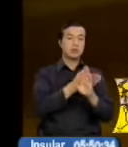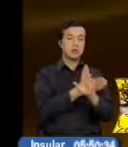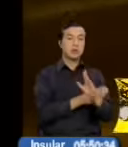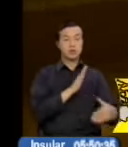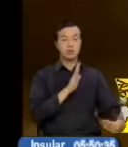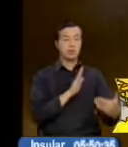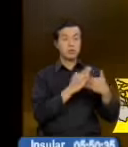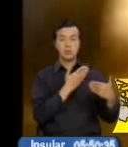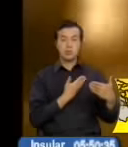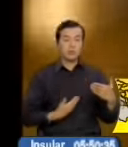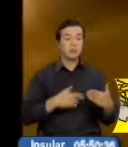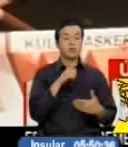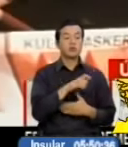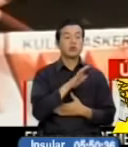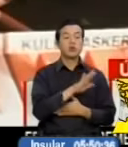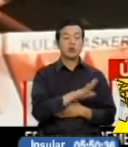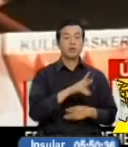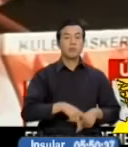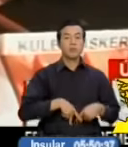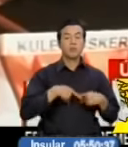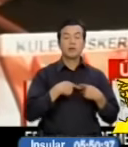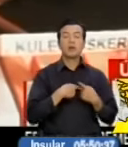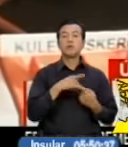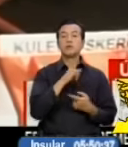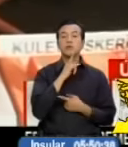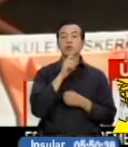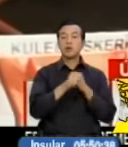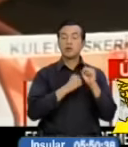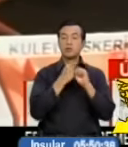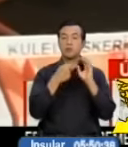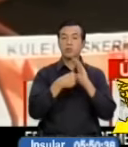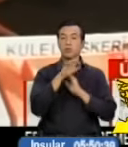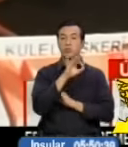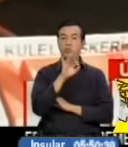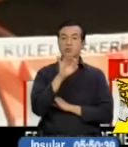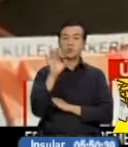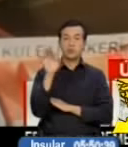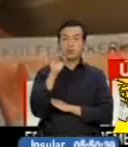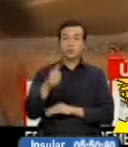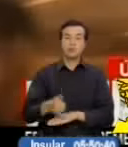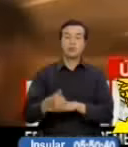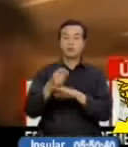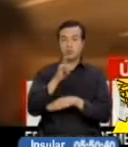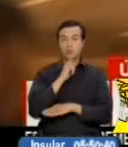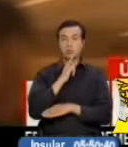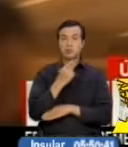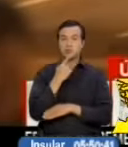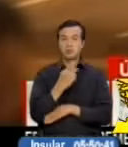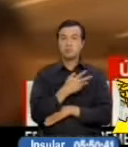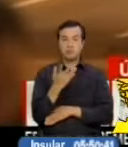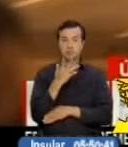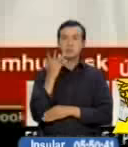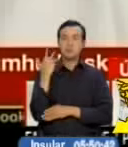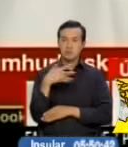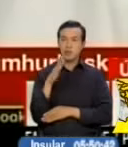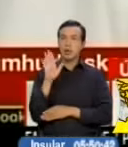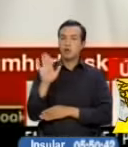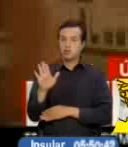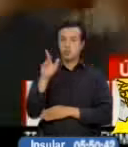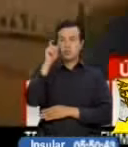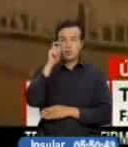Gülen reside en Pensilvania desde 1999. Autoridades de Estados Unidos confirmaron este martes haber recibido una